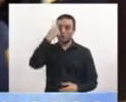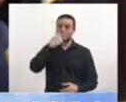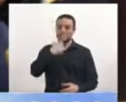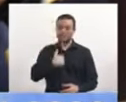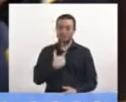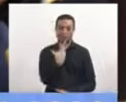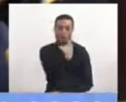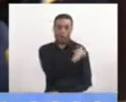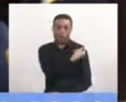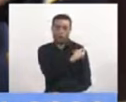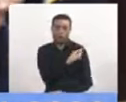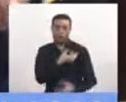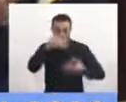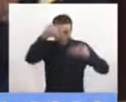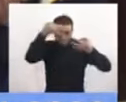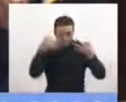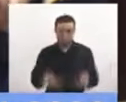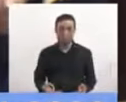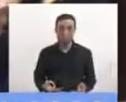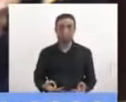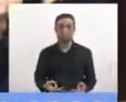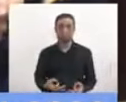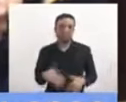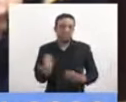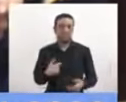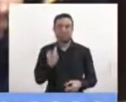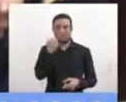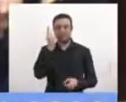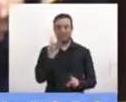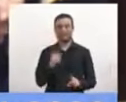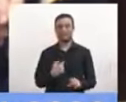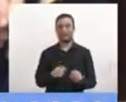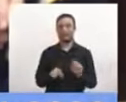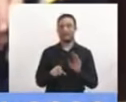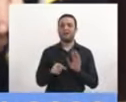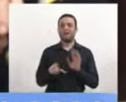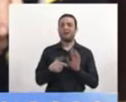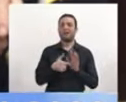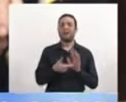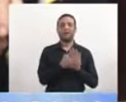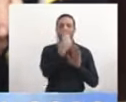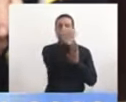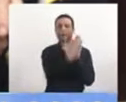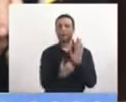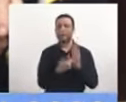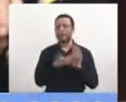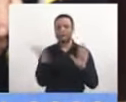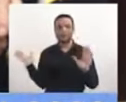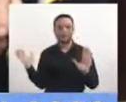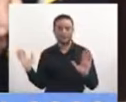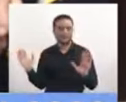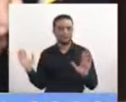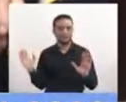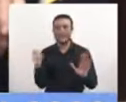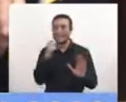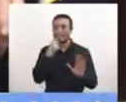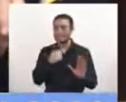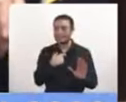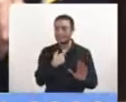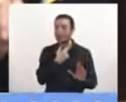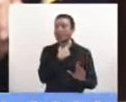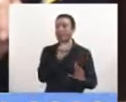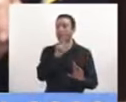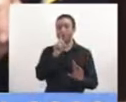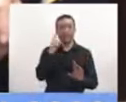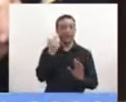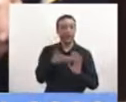que se abran los datos. Nadie, ¿sí? Y si hay un problema de protección de datos personales, miren, en esta pandemia avasallamos